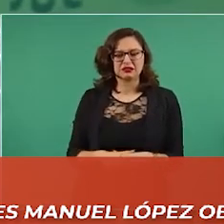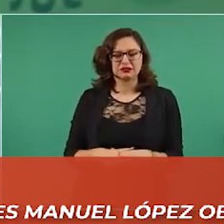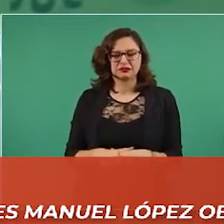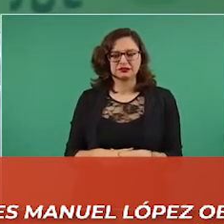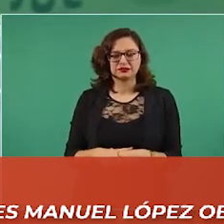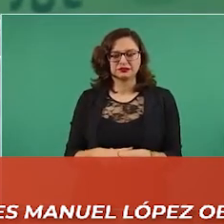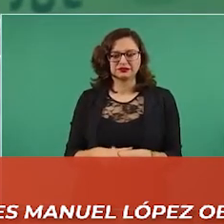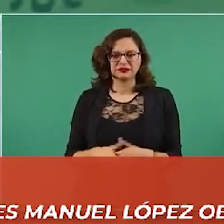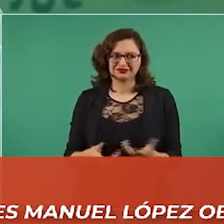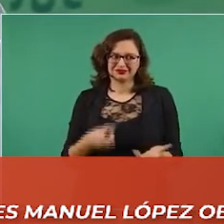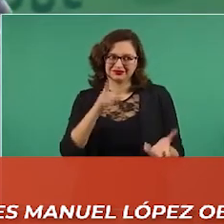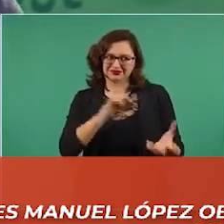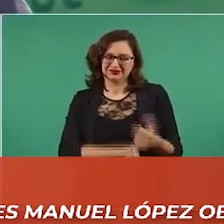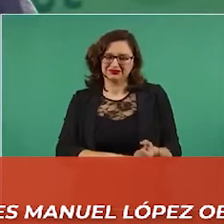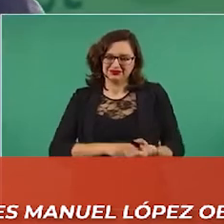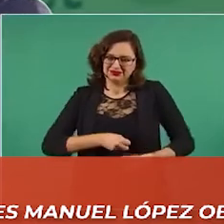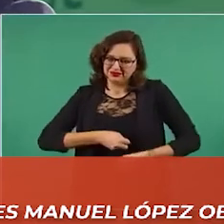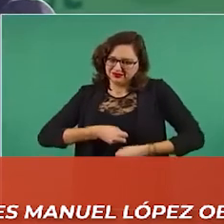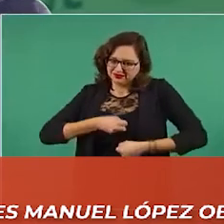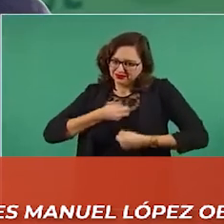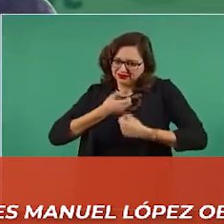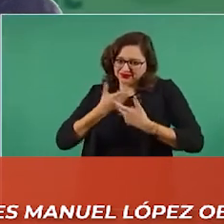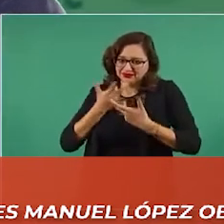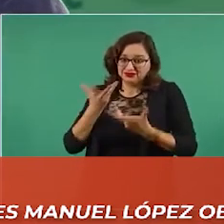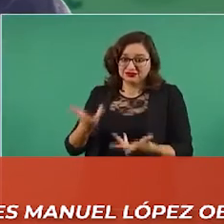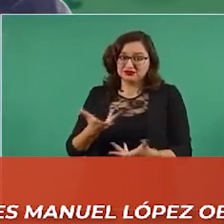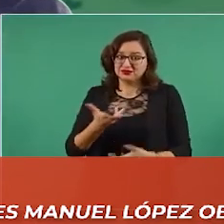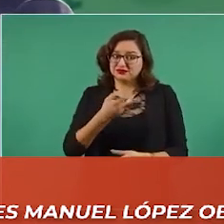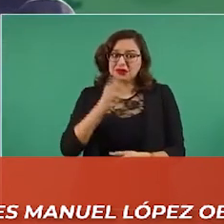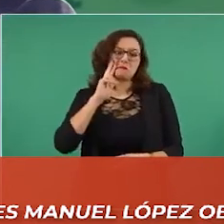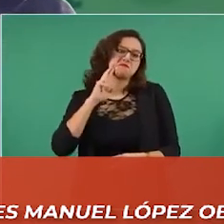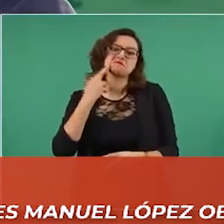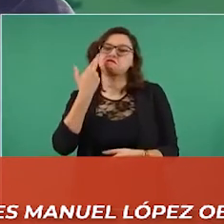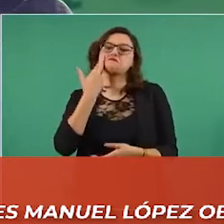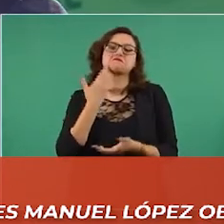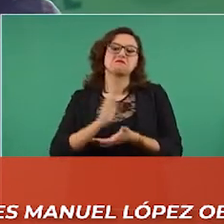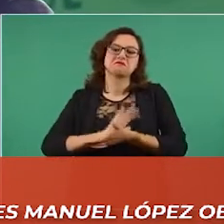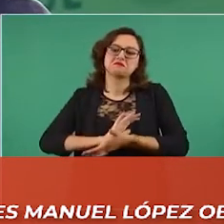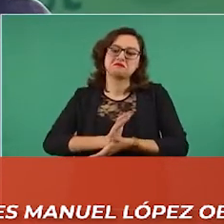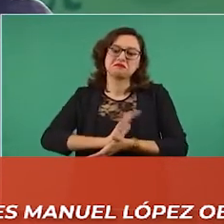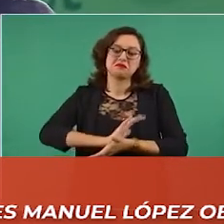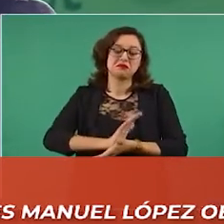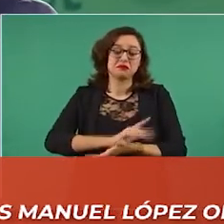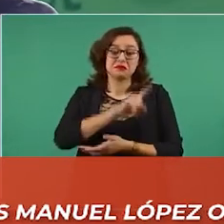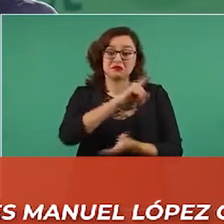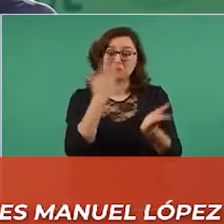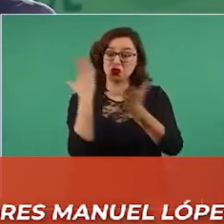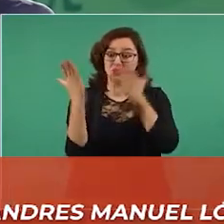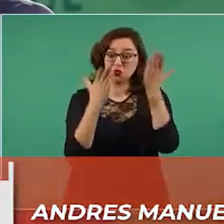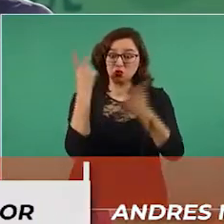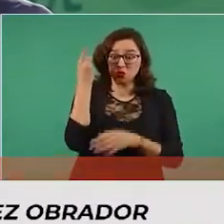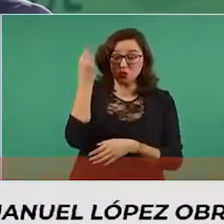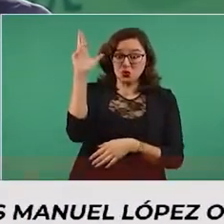y le sale pues su racismo, y es doctor